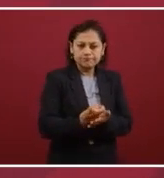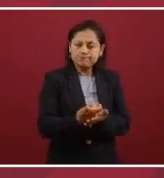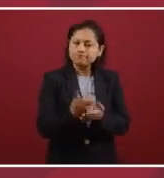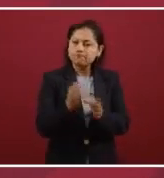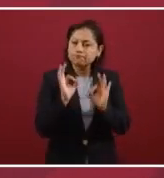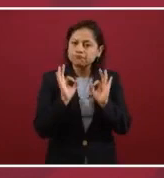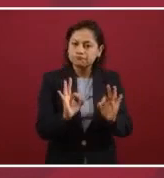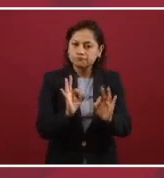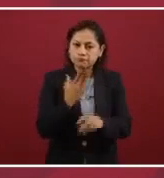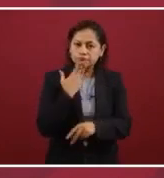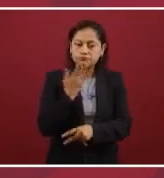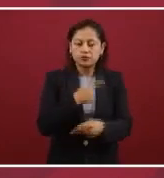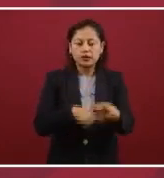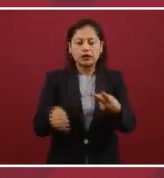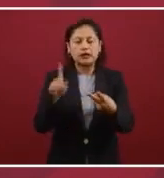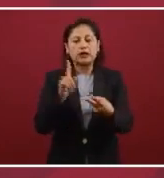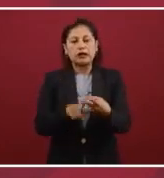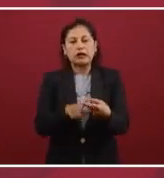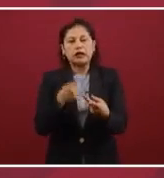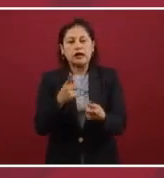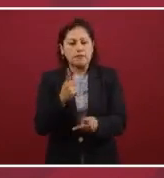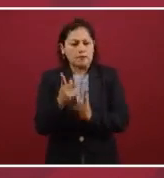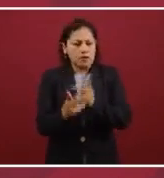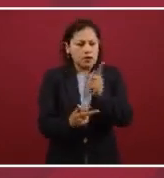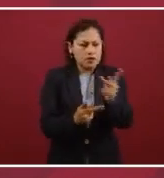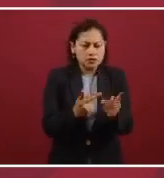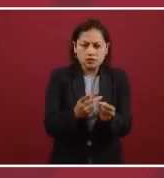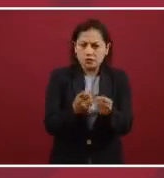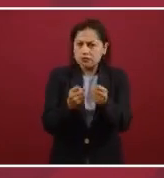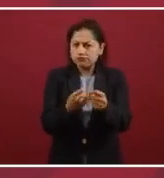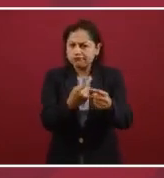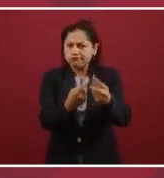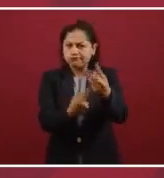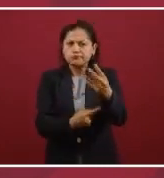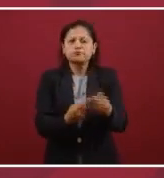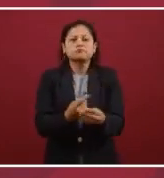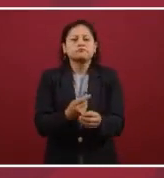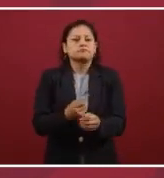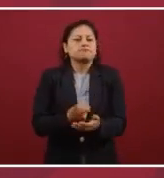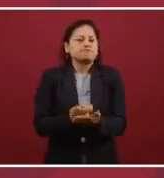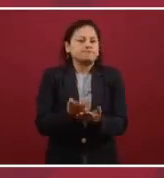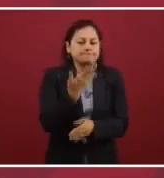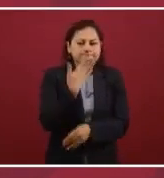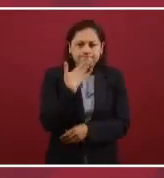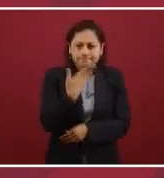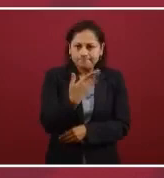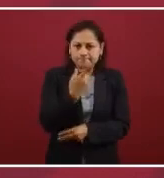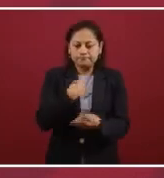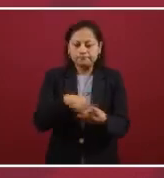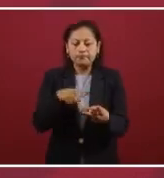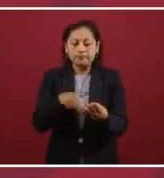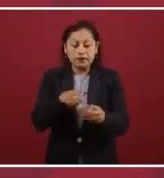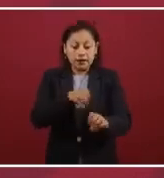prestaciones, que las empresas no deben de afectar el medio ambiente,